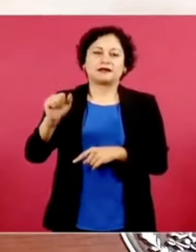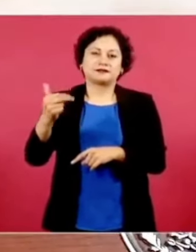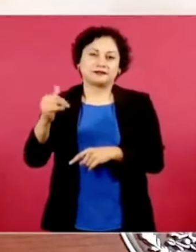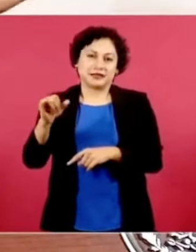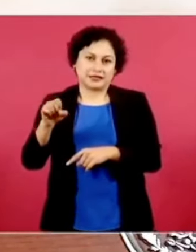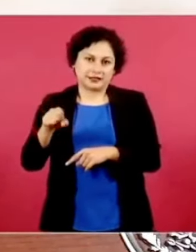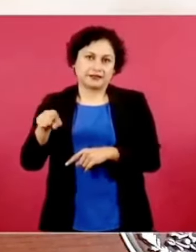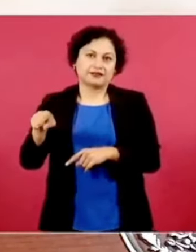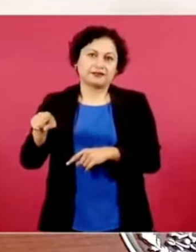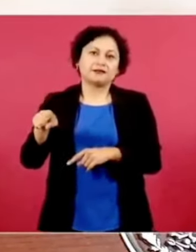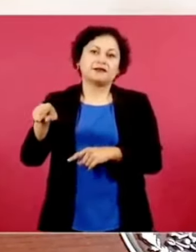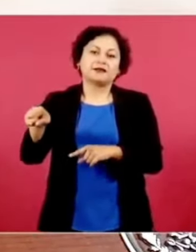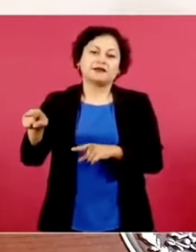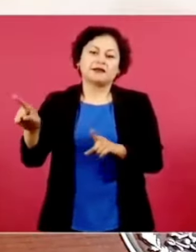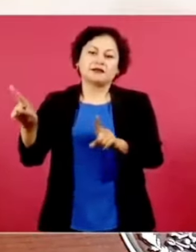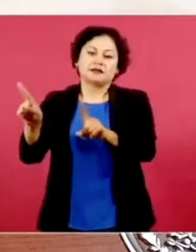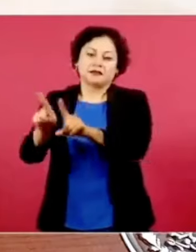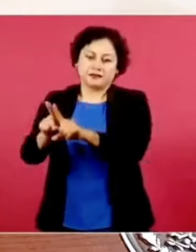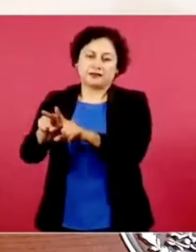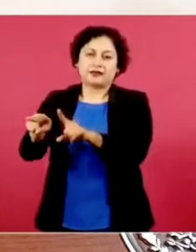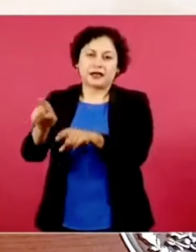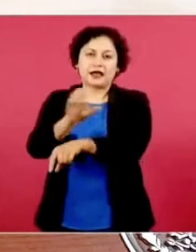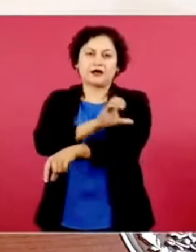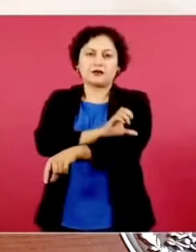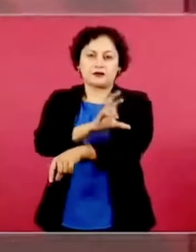el coordinador de ayudantía,